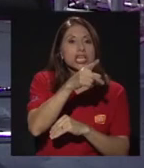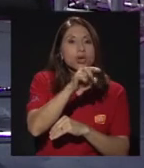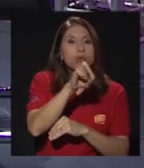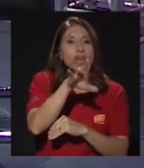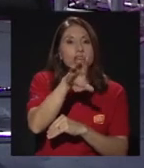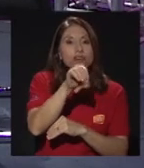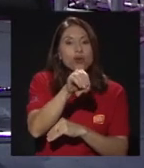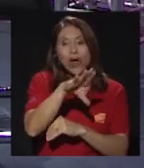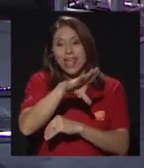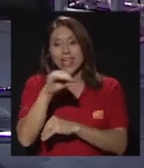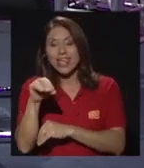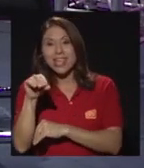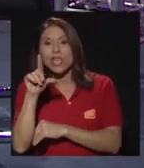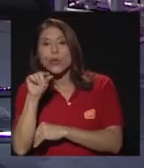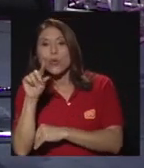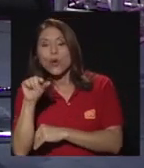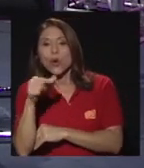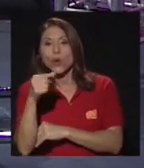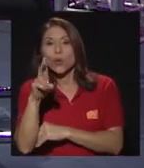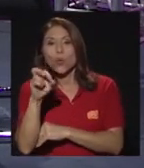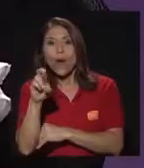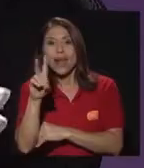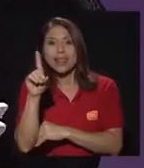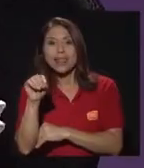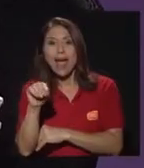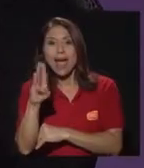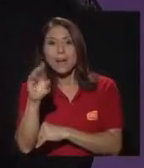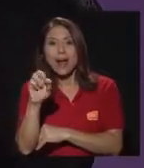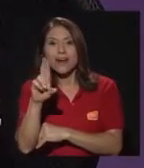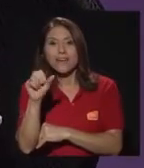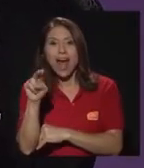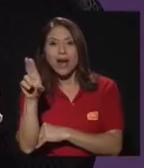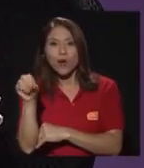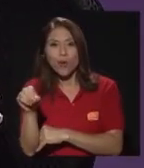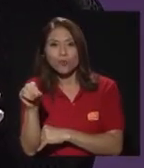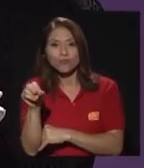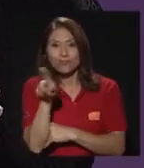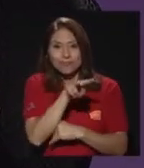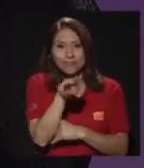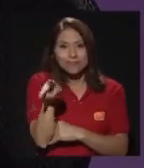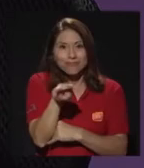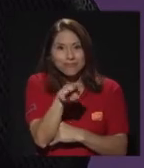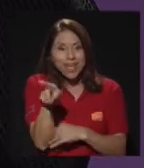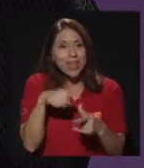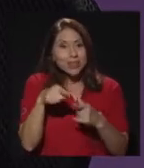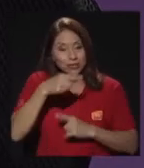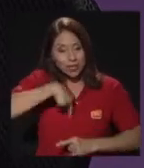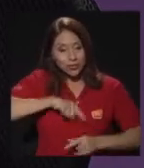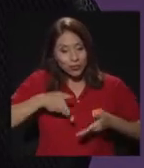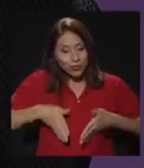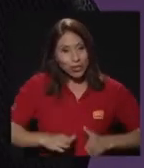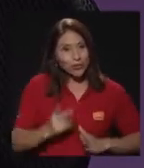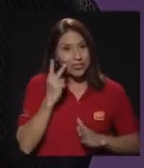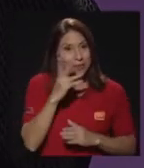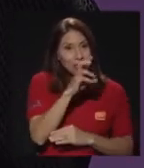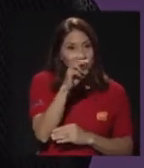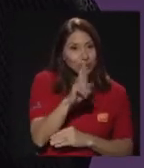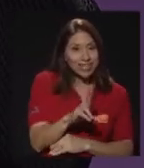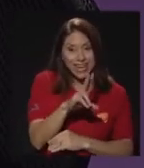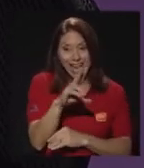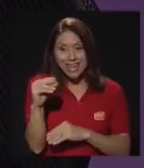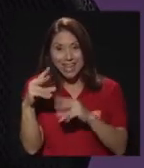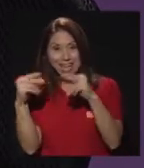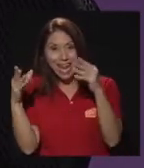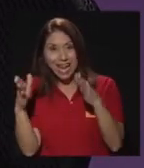guardabarranco. Los dos juntos así. Entonces nuestros hijos están viendo Costa Rica y Nicaragua juntos. Porque ya bien, por